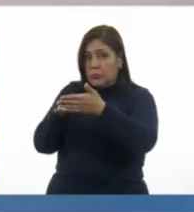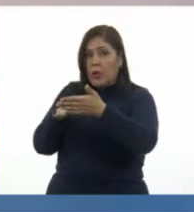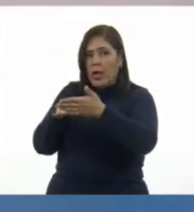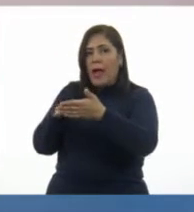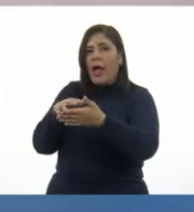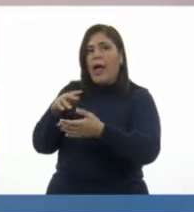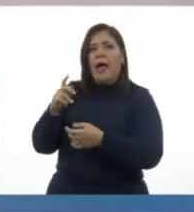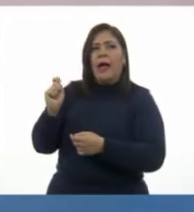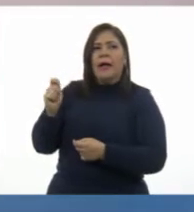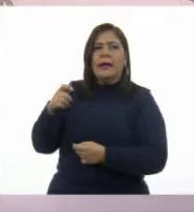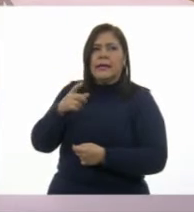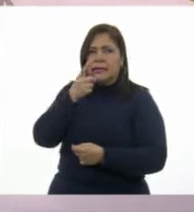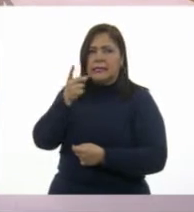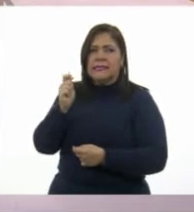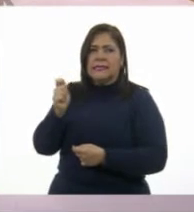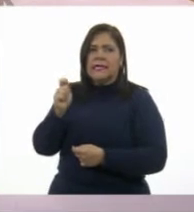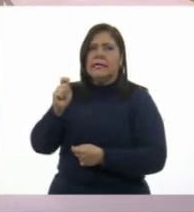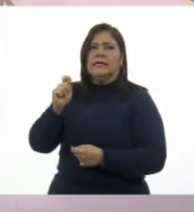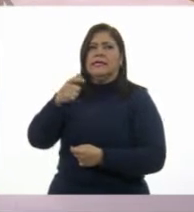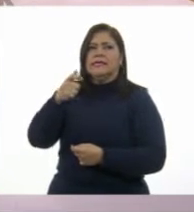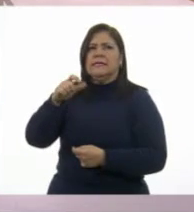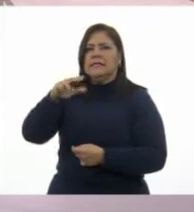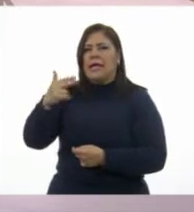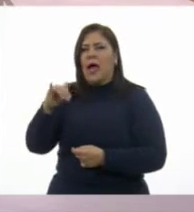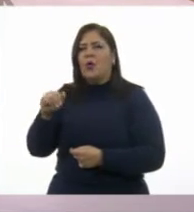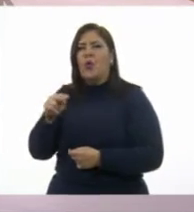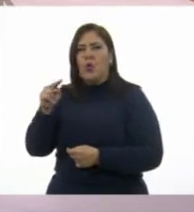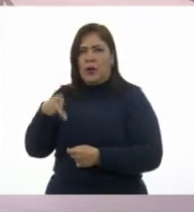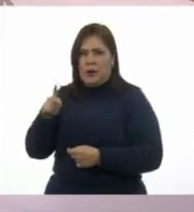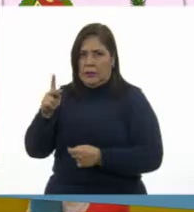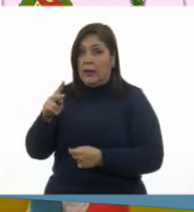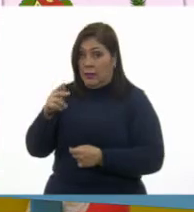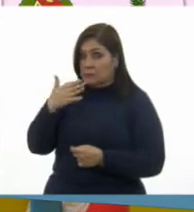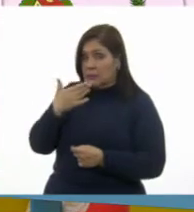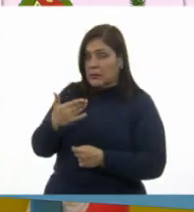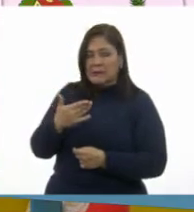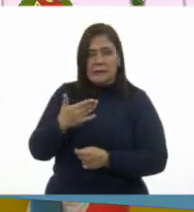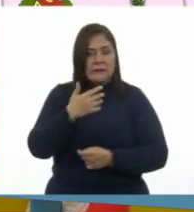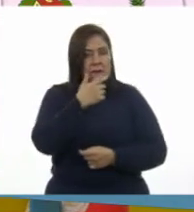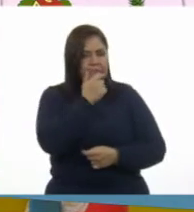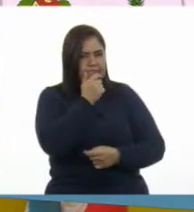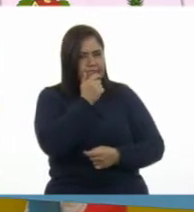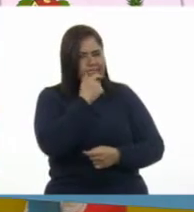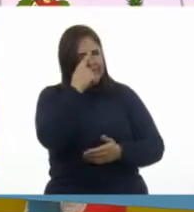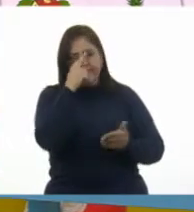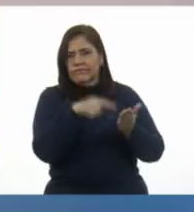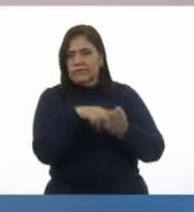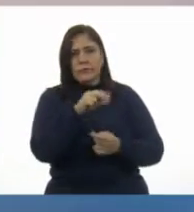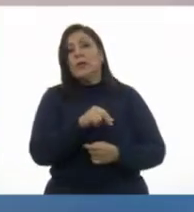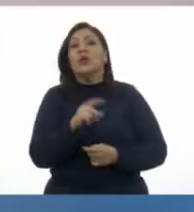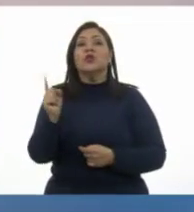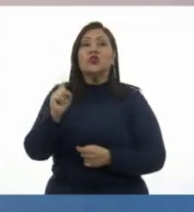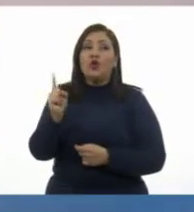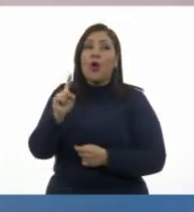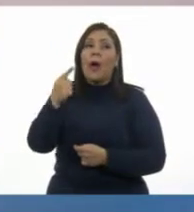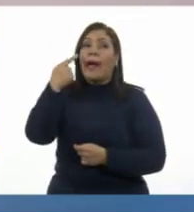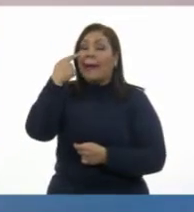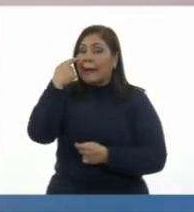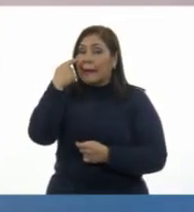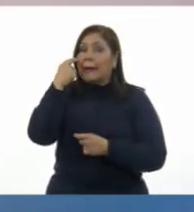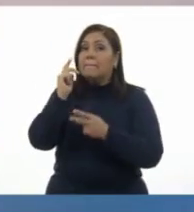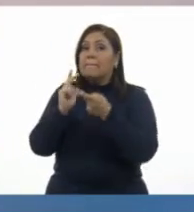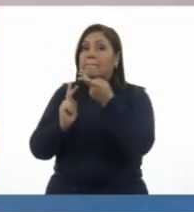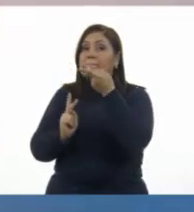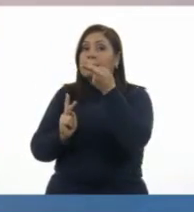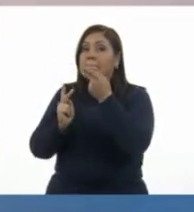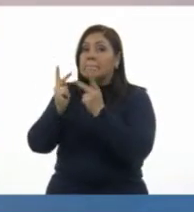dice Xchahuc. ¿Es correcto? Pues creo que no, maestra. No, porque esta planta